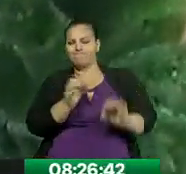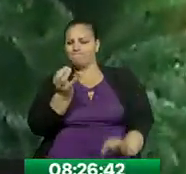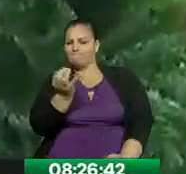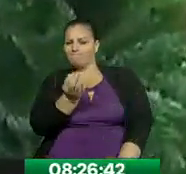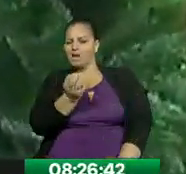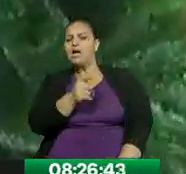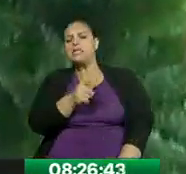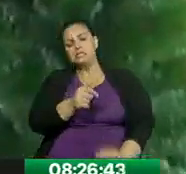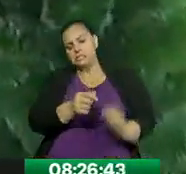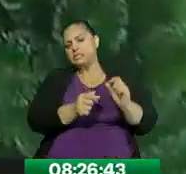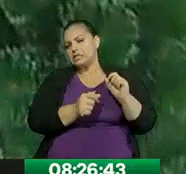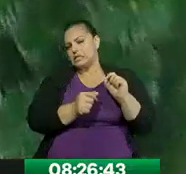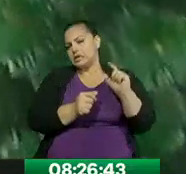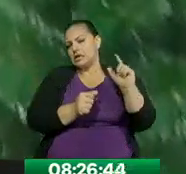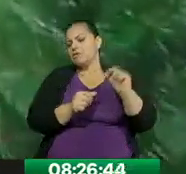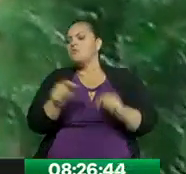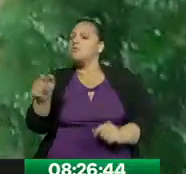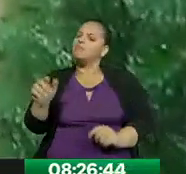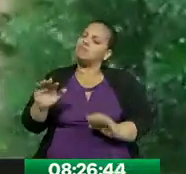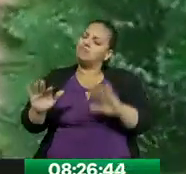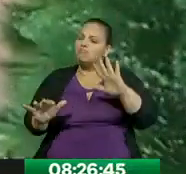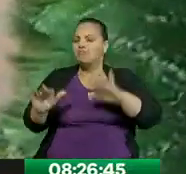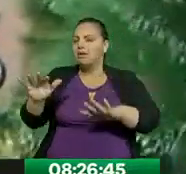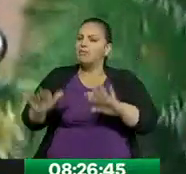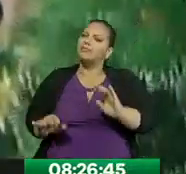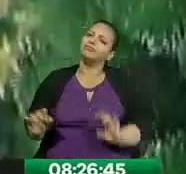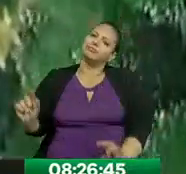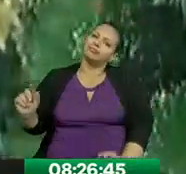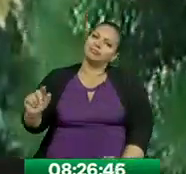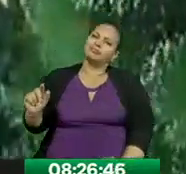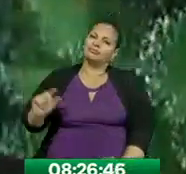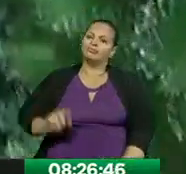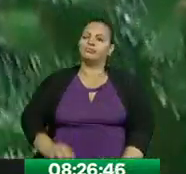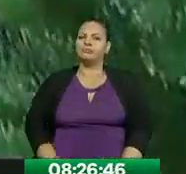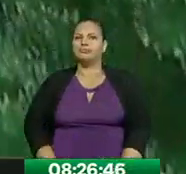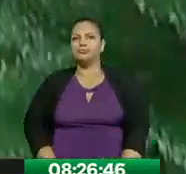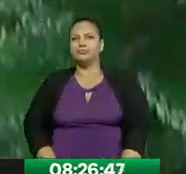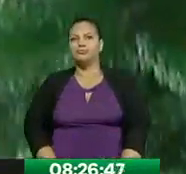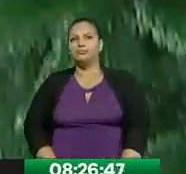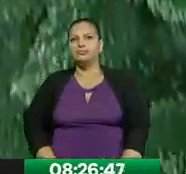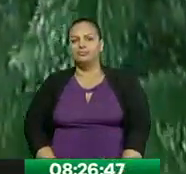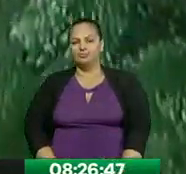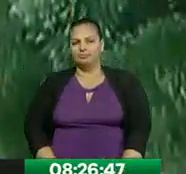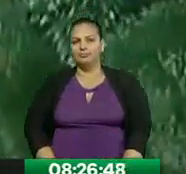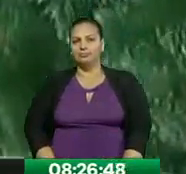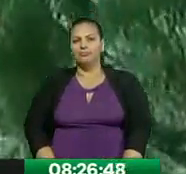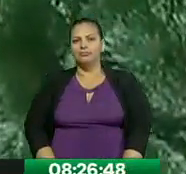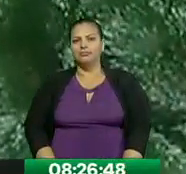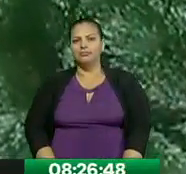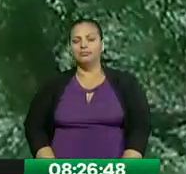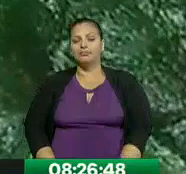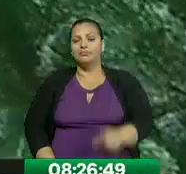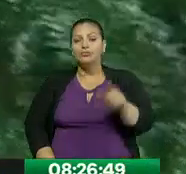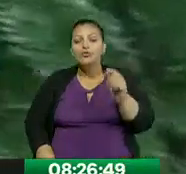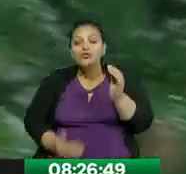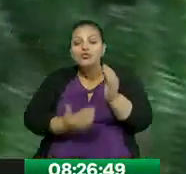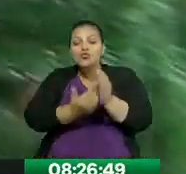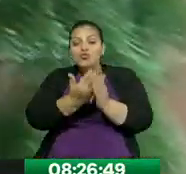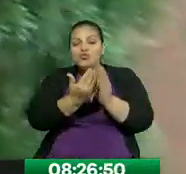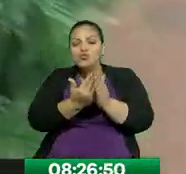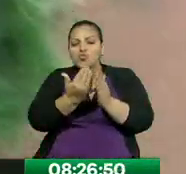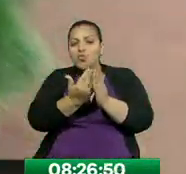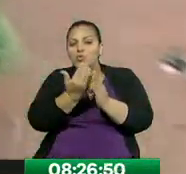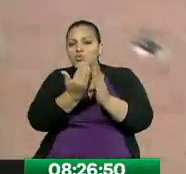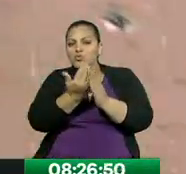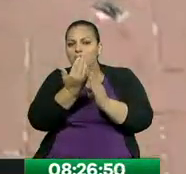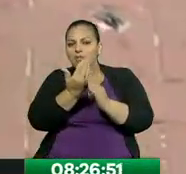o que vienen de último, ya son los que vienen más modernos. Esos son, los más modernos son un poquito más caros, los más